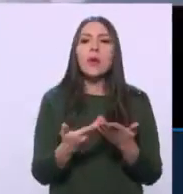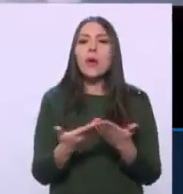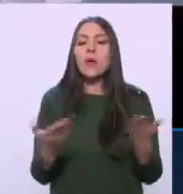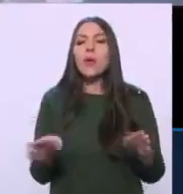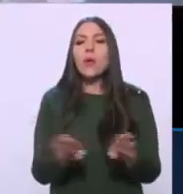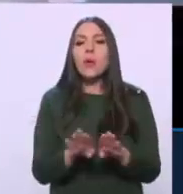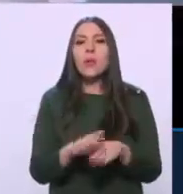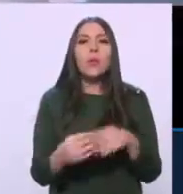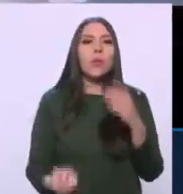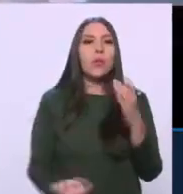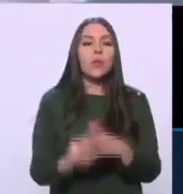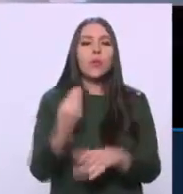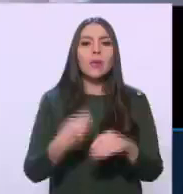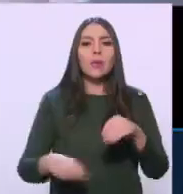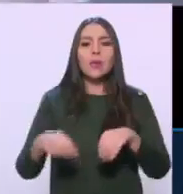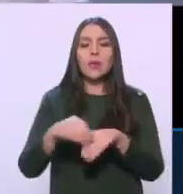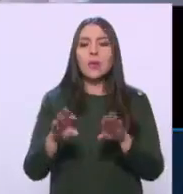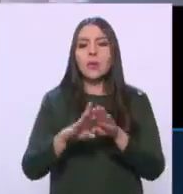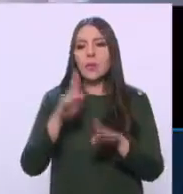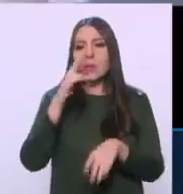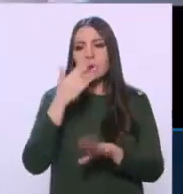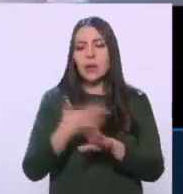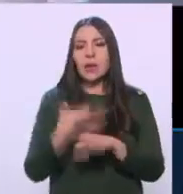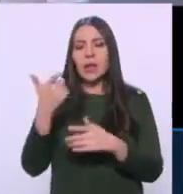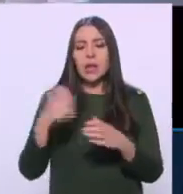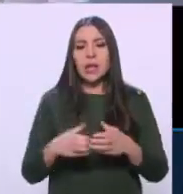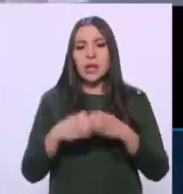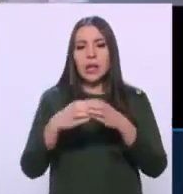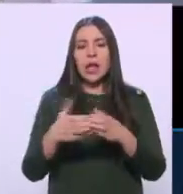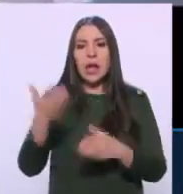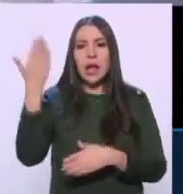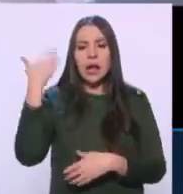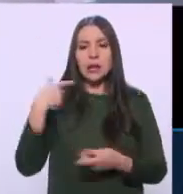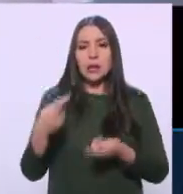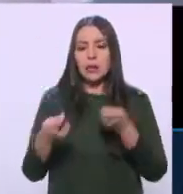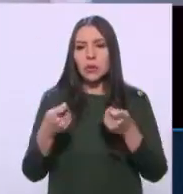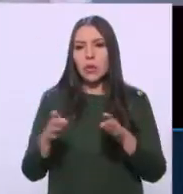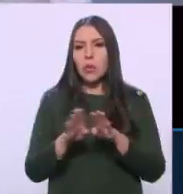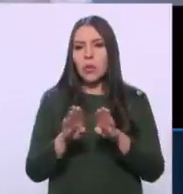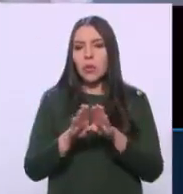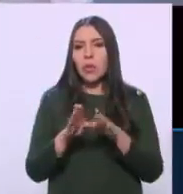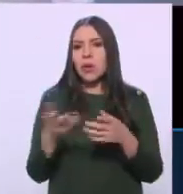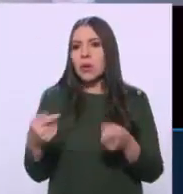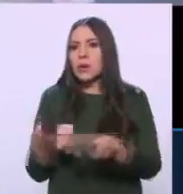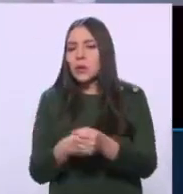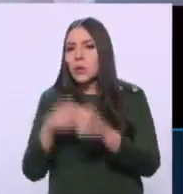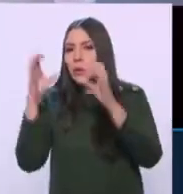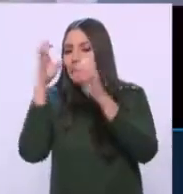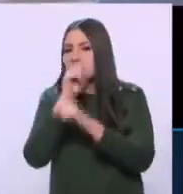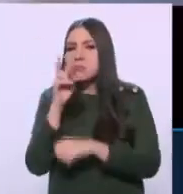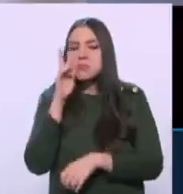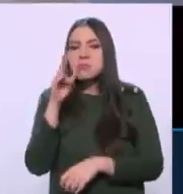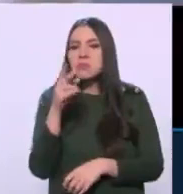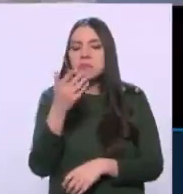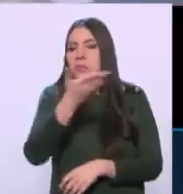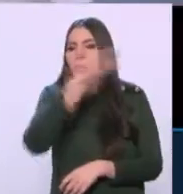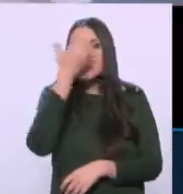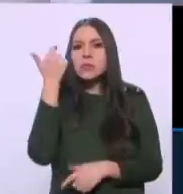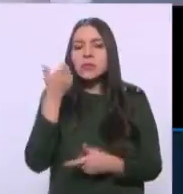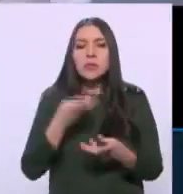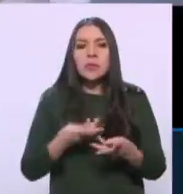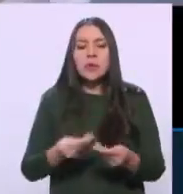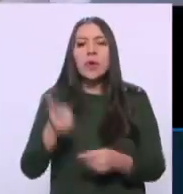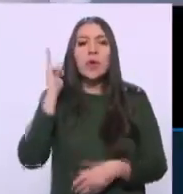estructura con respecto al manejo de estos dineros que sí se manejaban de una manera muy opaca y que esperemos que en